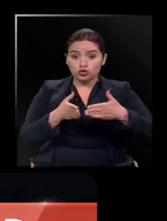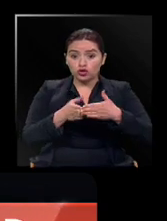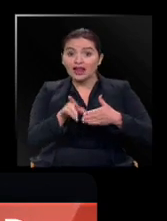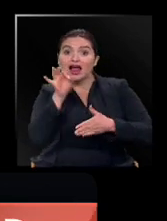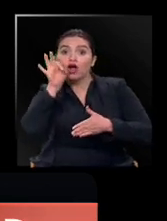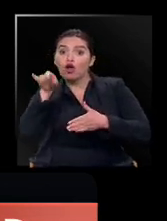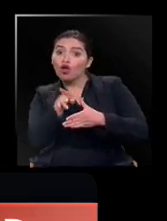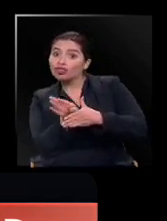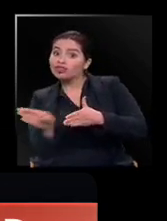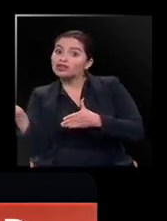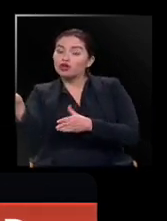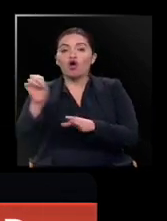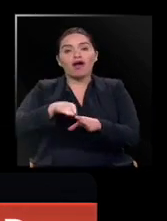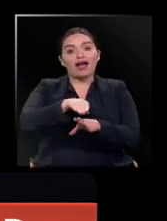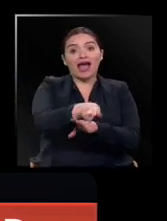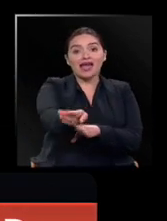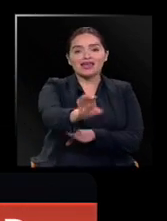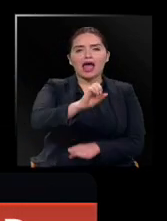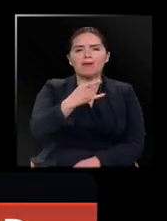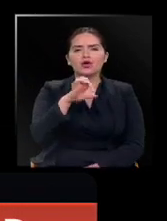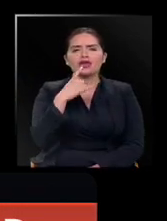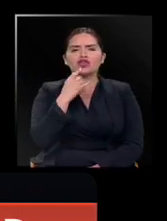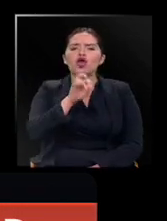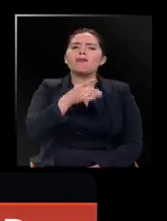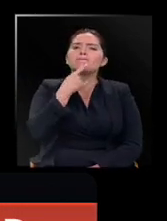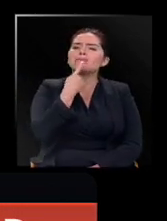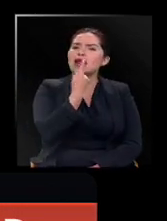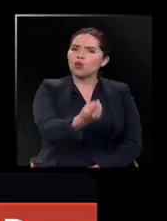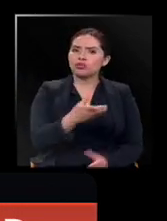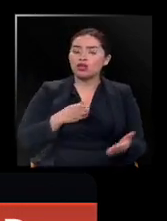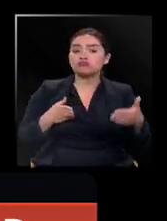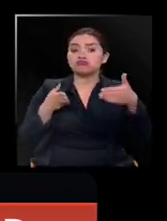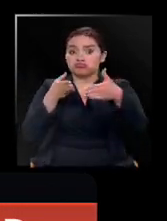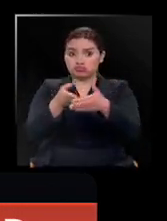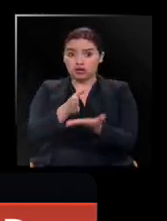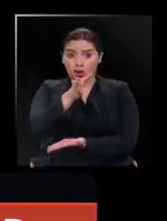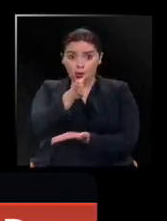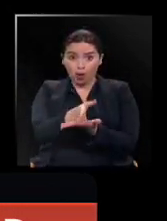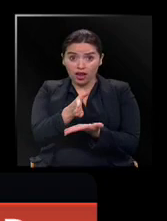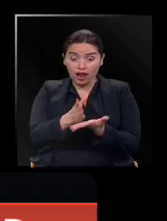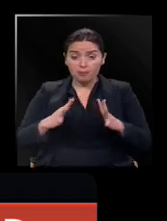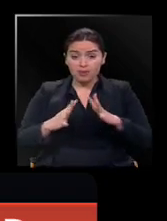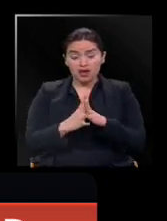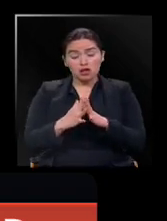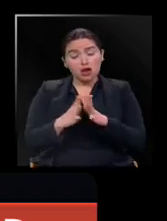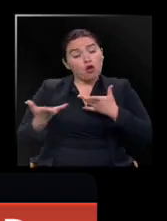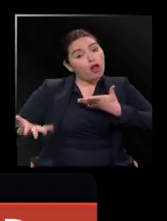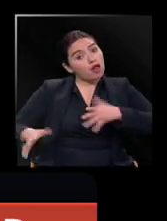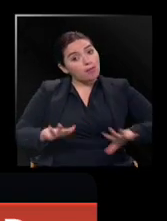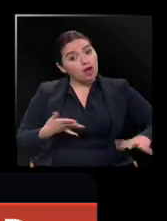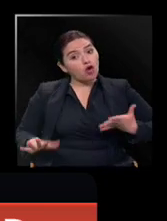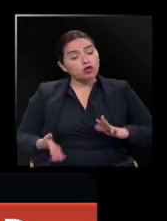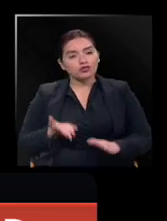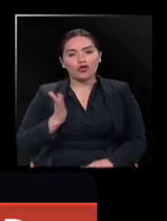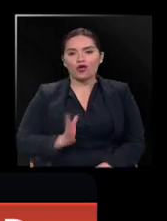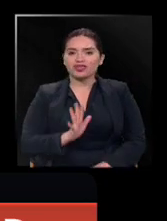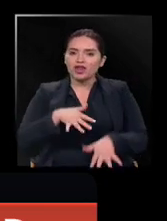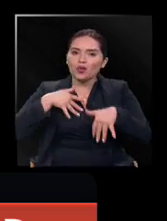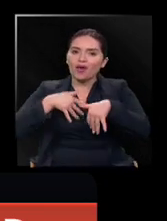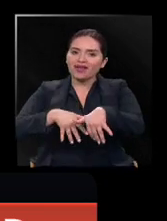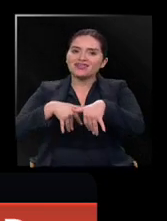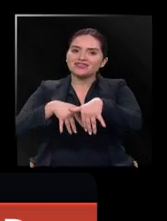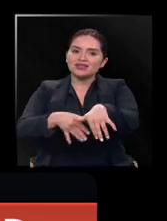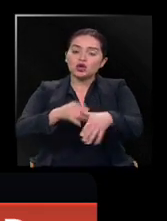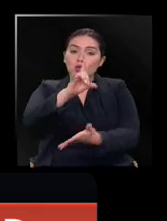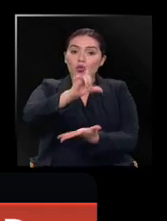Condes o siguen Avenida Apoquindo. Uno pregunta si al final esto se va a detener en Escuela Militar o pretenden quizás continuar hacia el sector oriente de